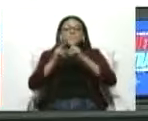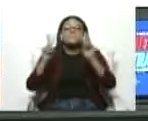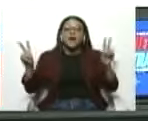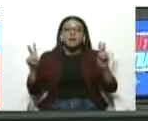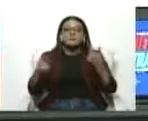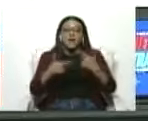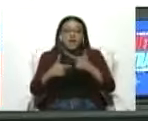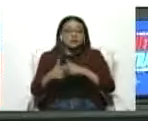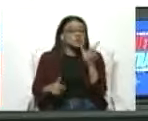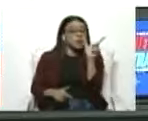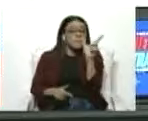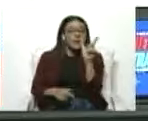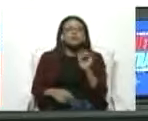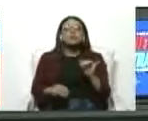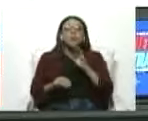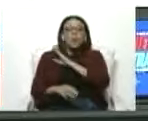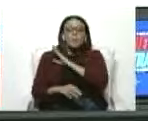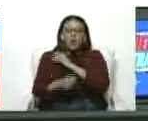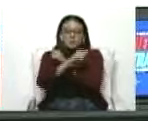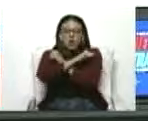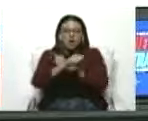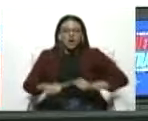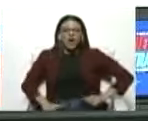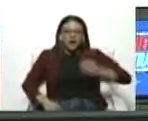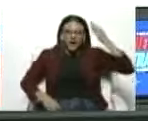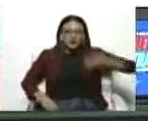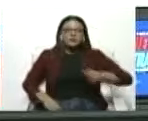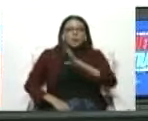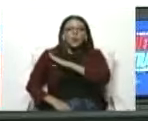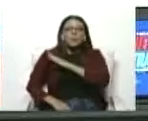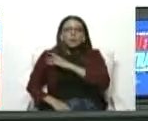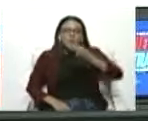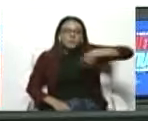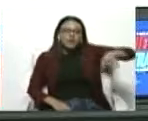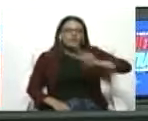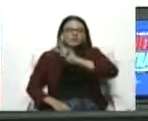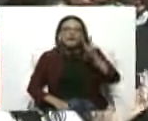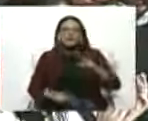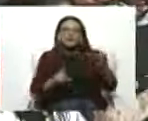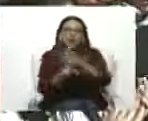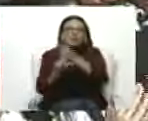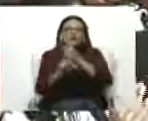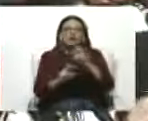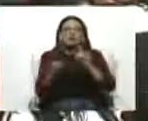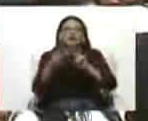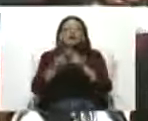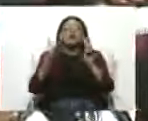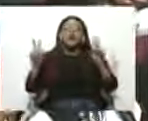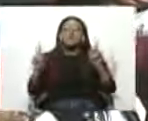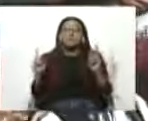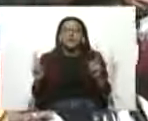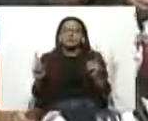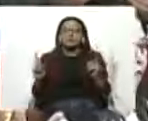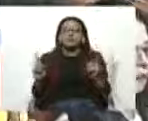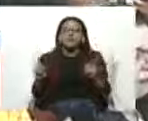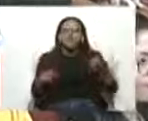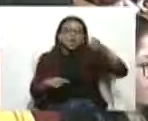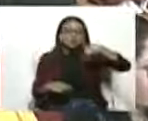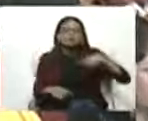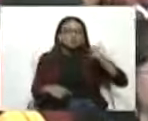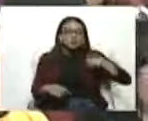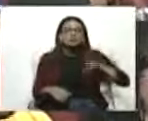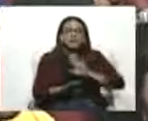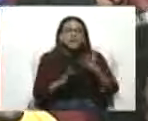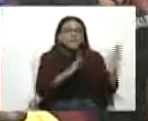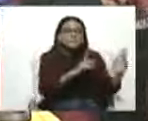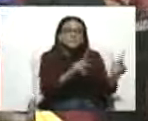¿ves? El más grande ejército por la paz. Ahora, nosotros tenemos nuestro mecanismo. Por eso decimos a veces, a Dios